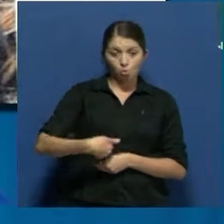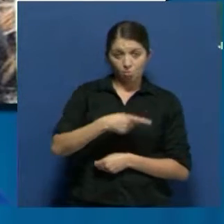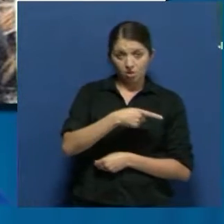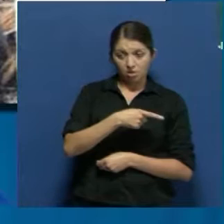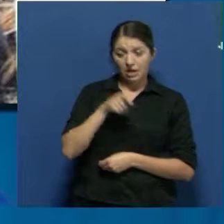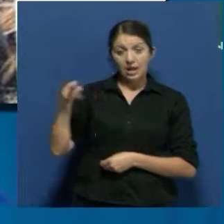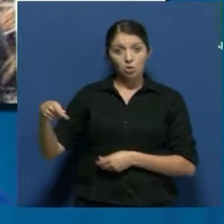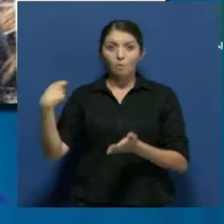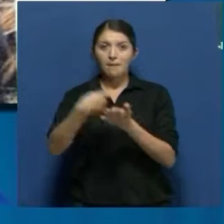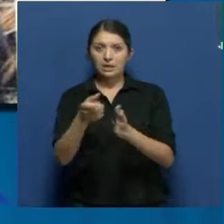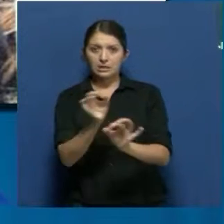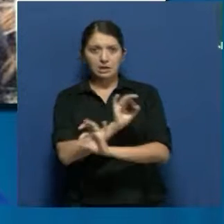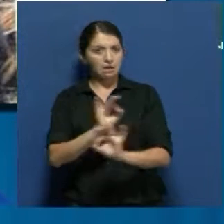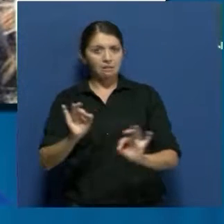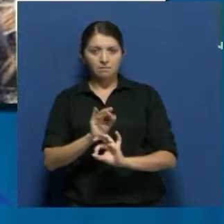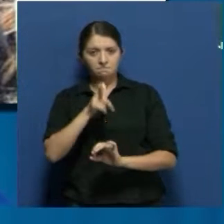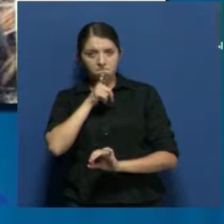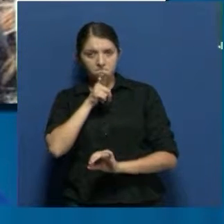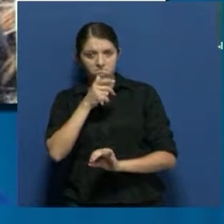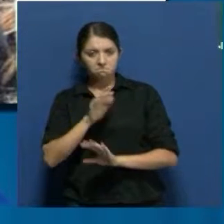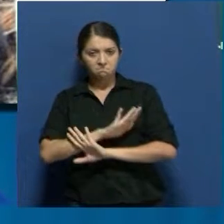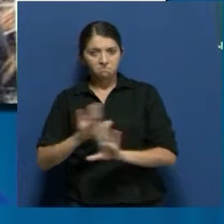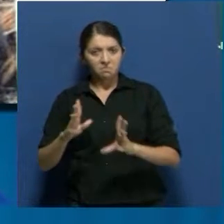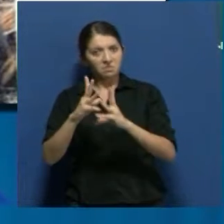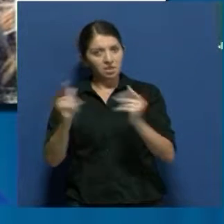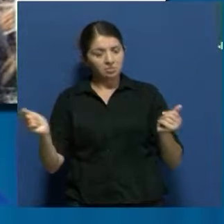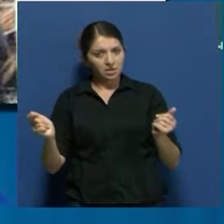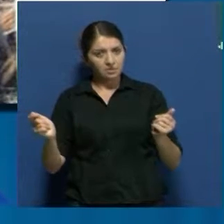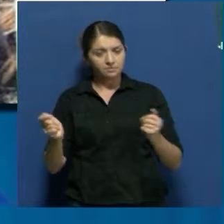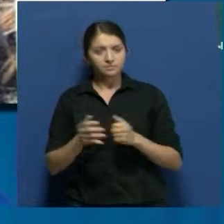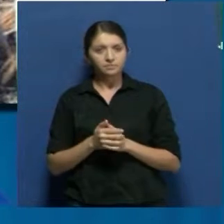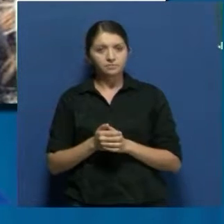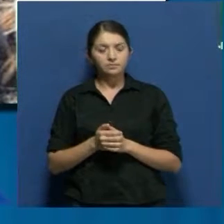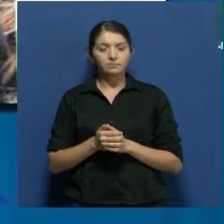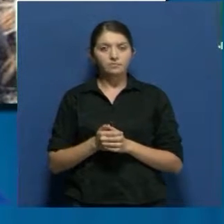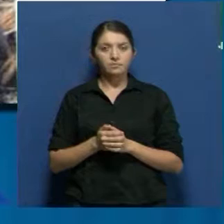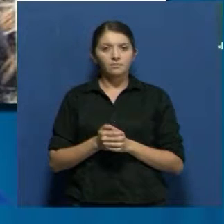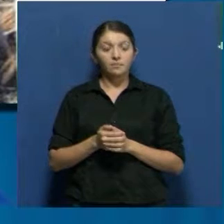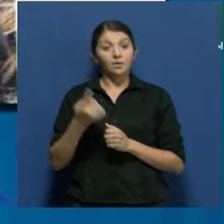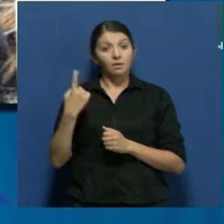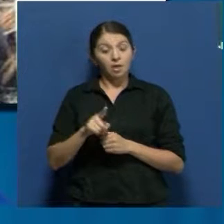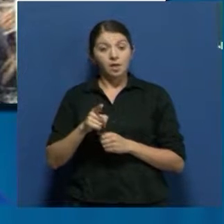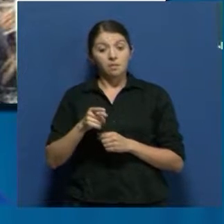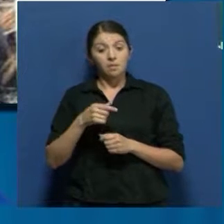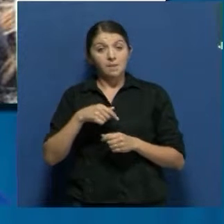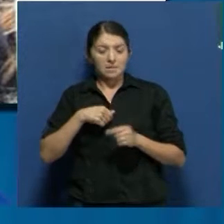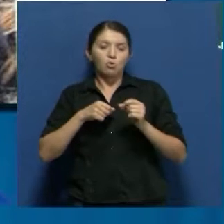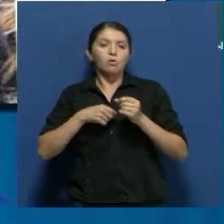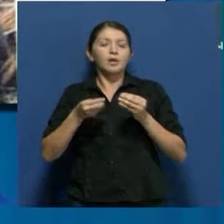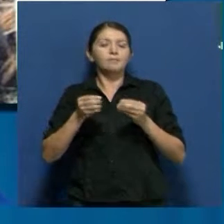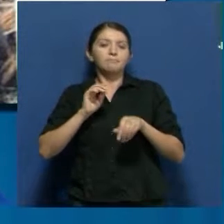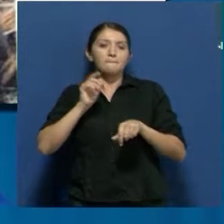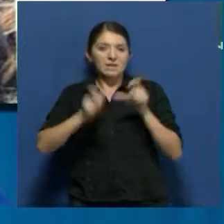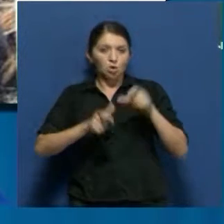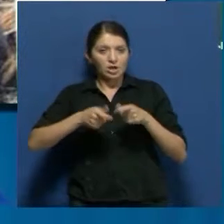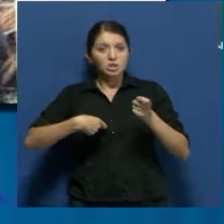La explicación tiene una concreción muy efectiva por parte de una proyección contable que han hecho